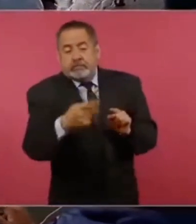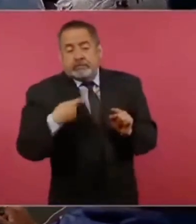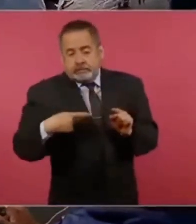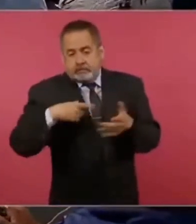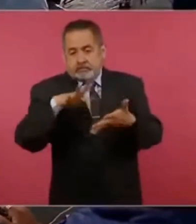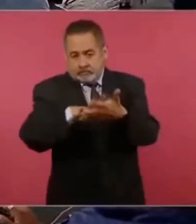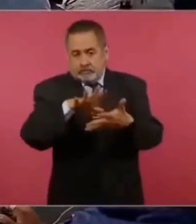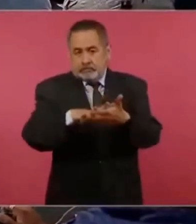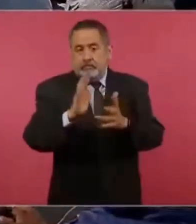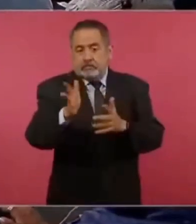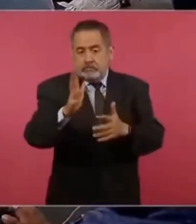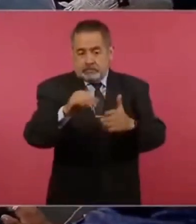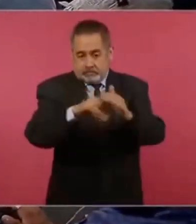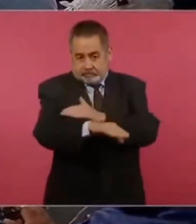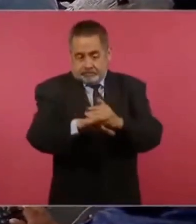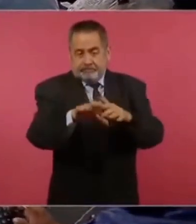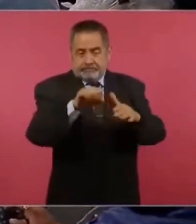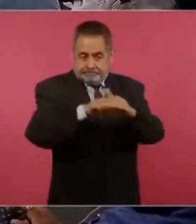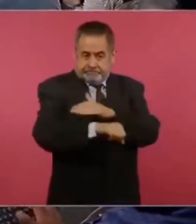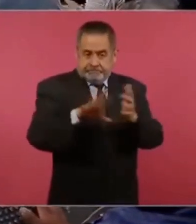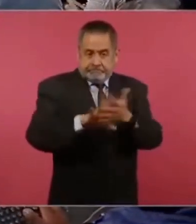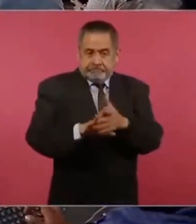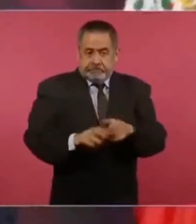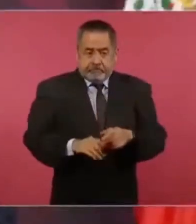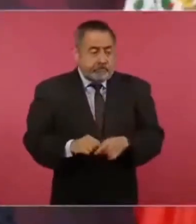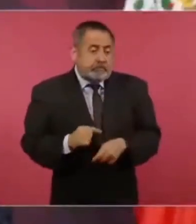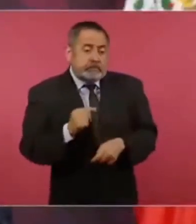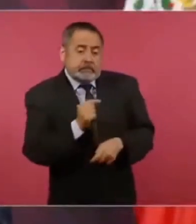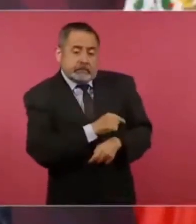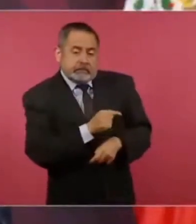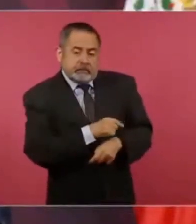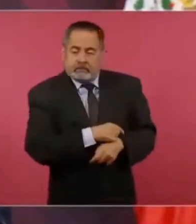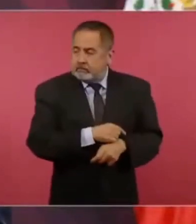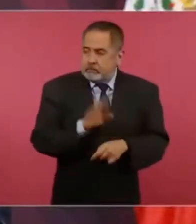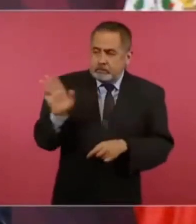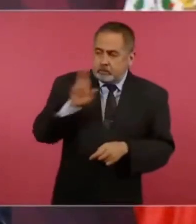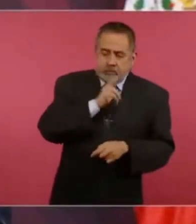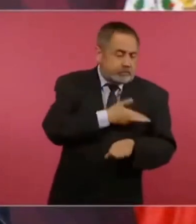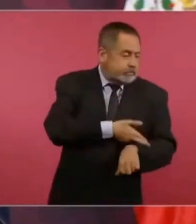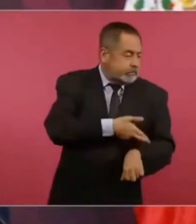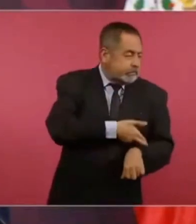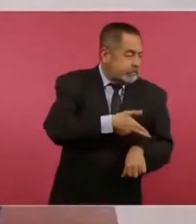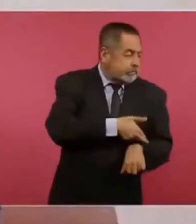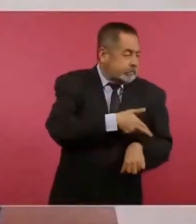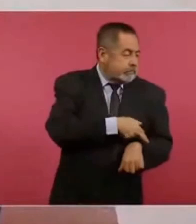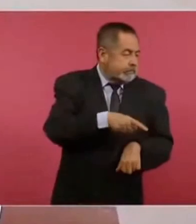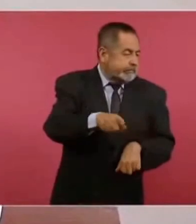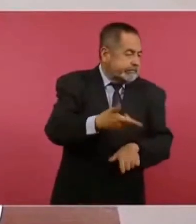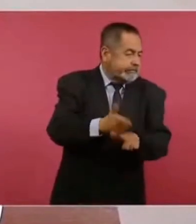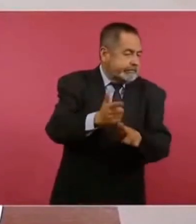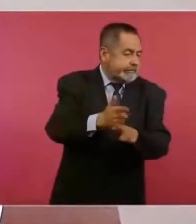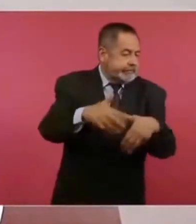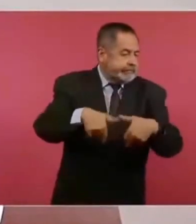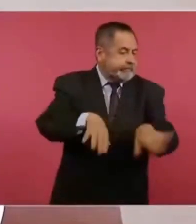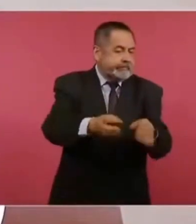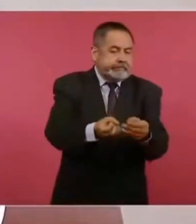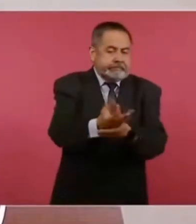quienes habían participado en la desaparición de los jóvenes,